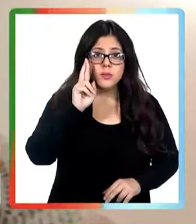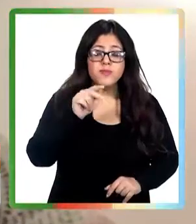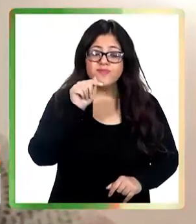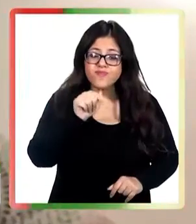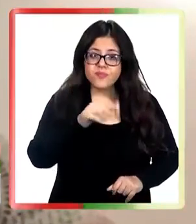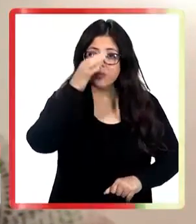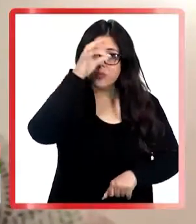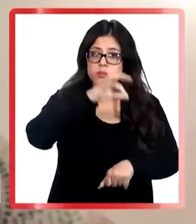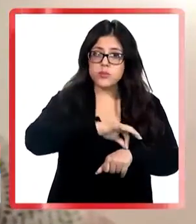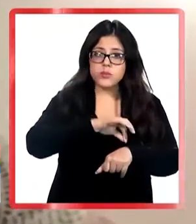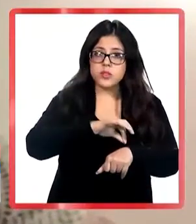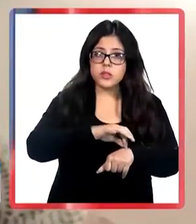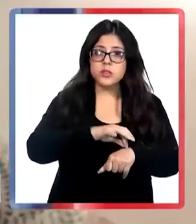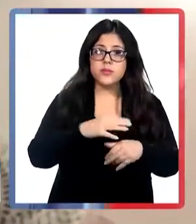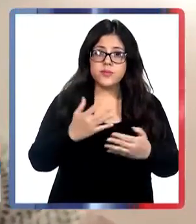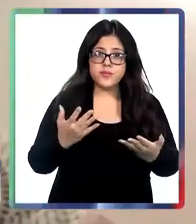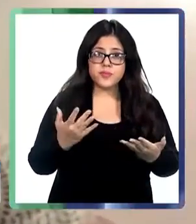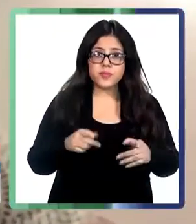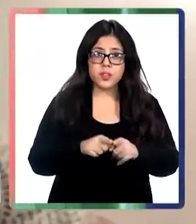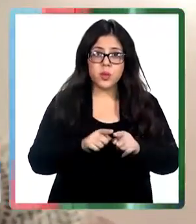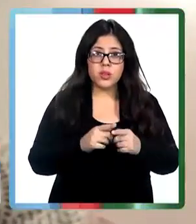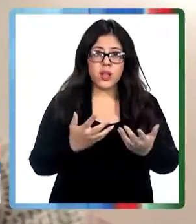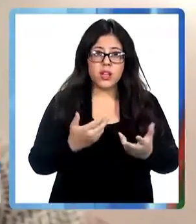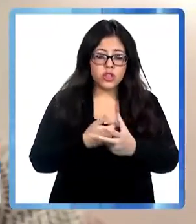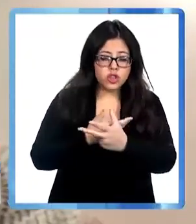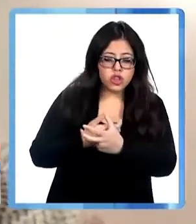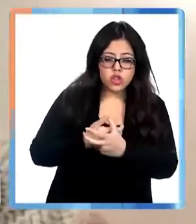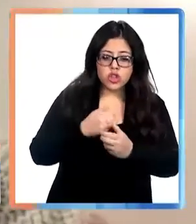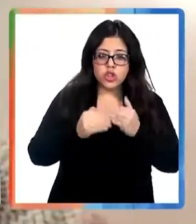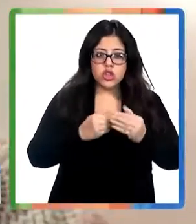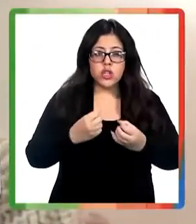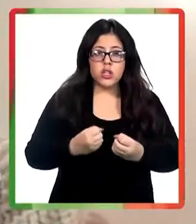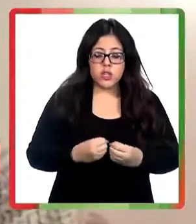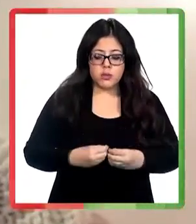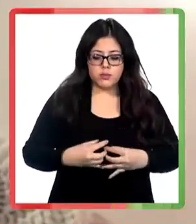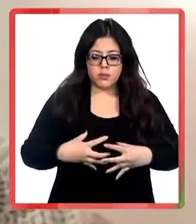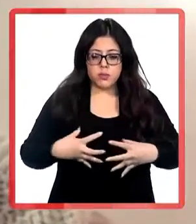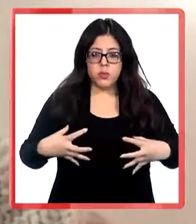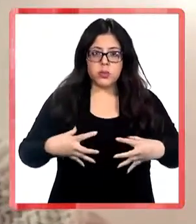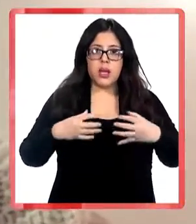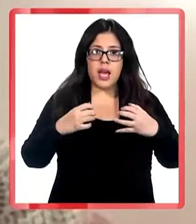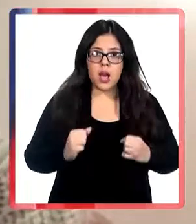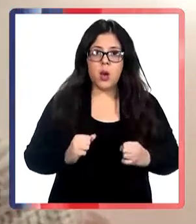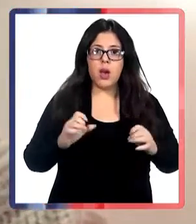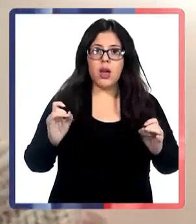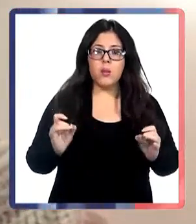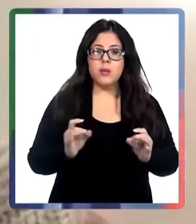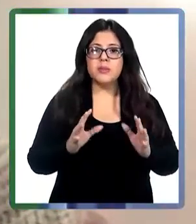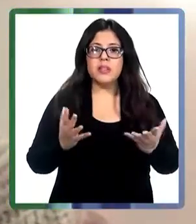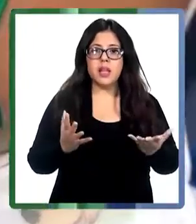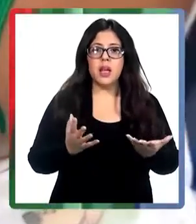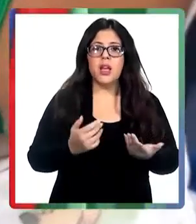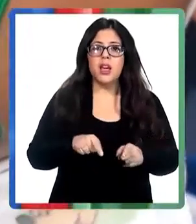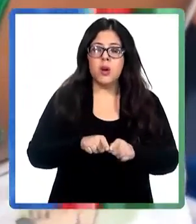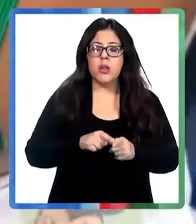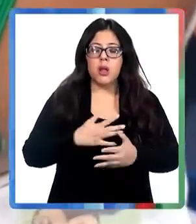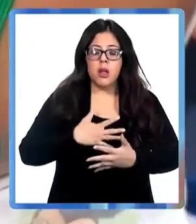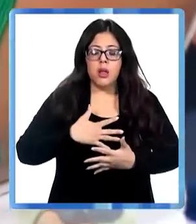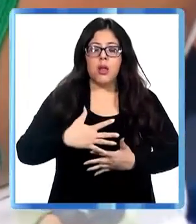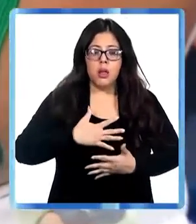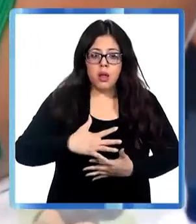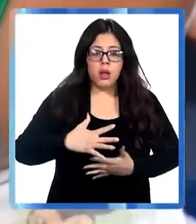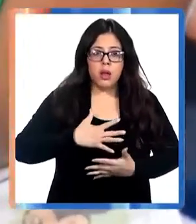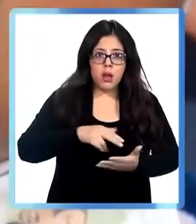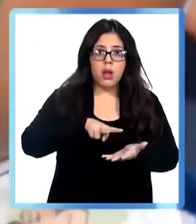esta bacteria tiene la capacidad de generar toxinas y de generar un proceso de inflamación que puede producir convulsiones, puede